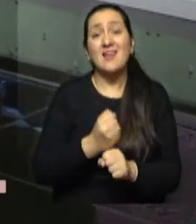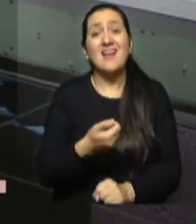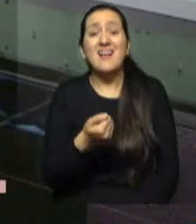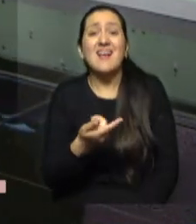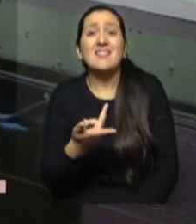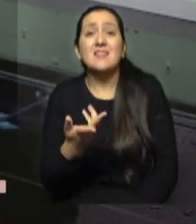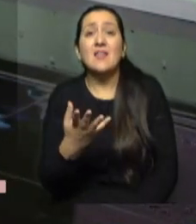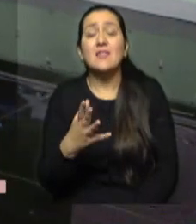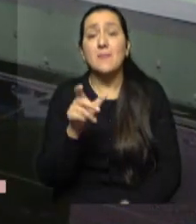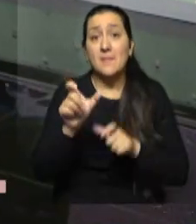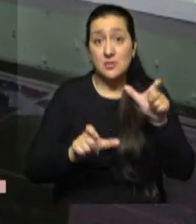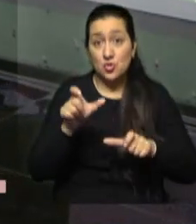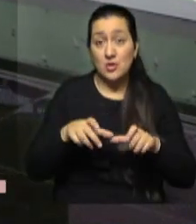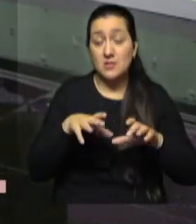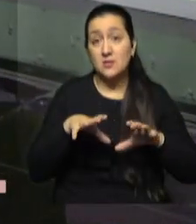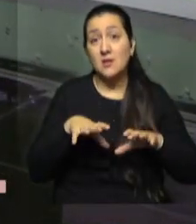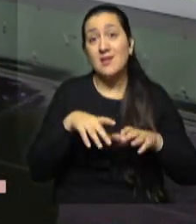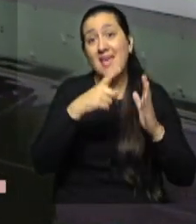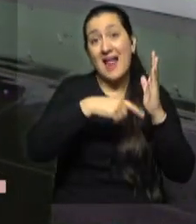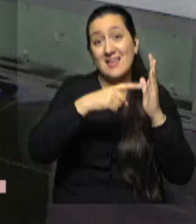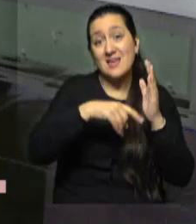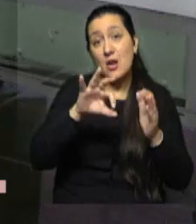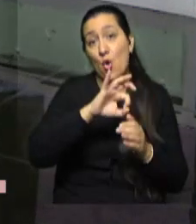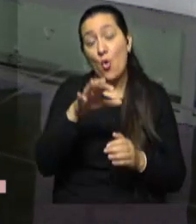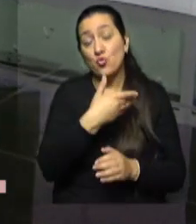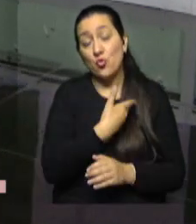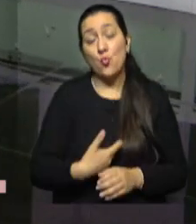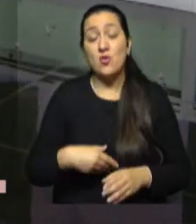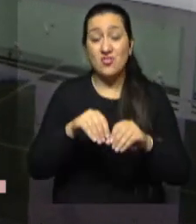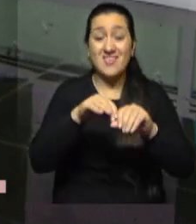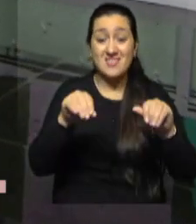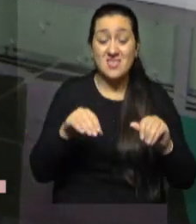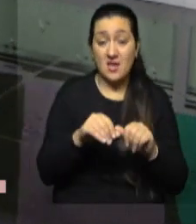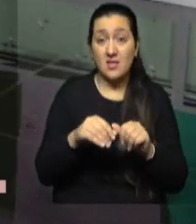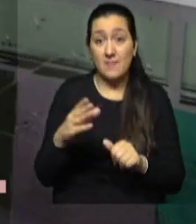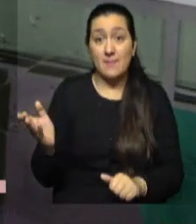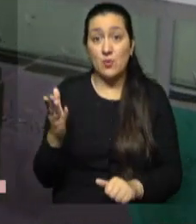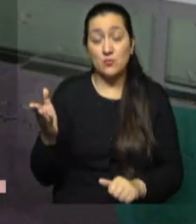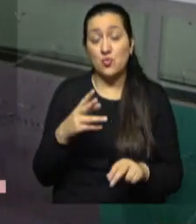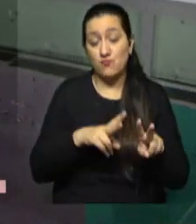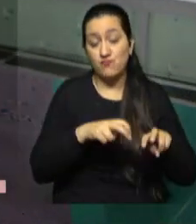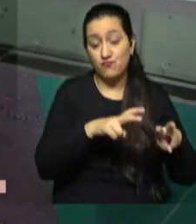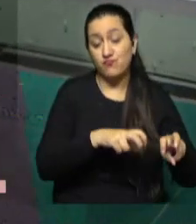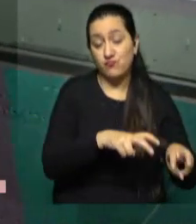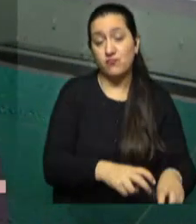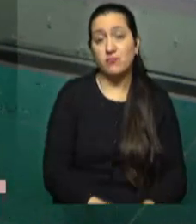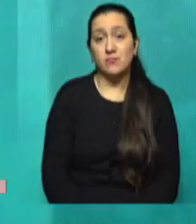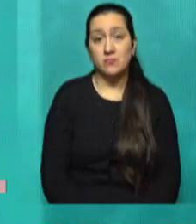de colonos que tiene de lo que implica la tierra para el desarrollo de un establecimiento productivo